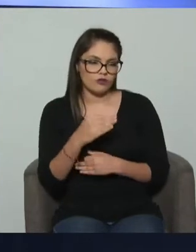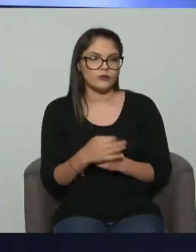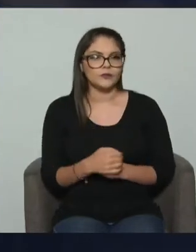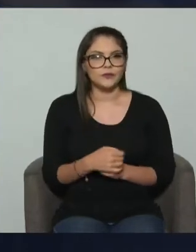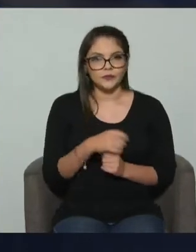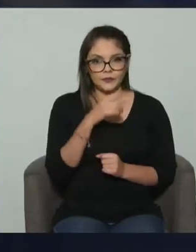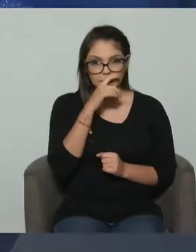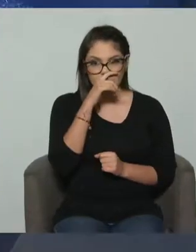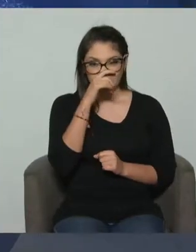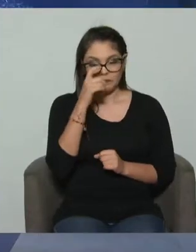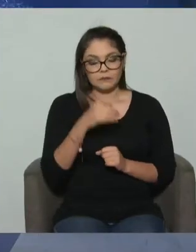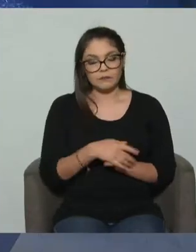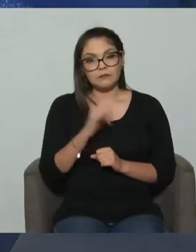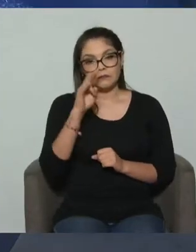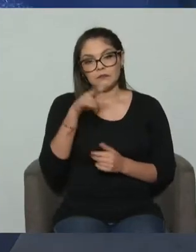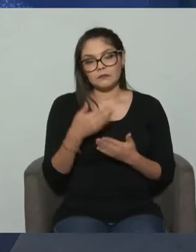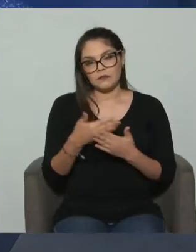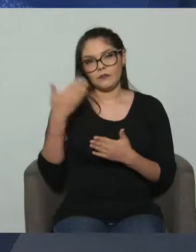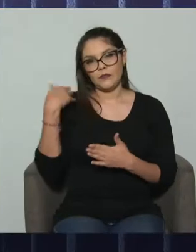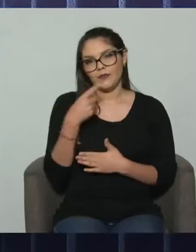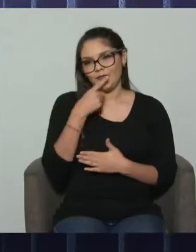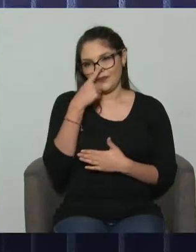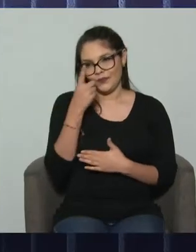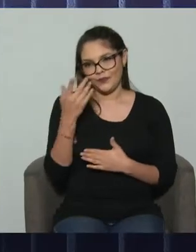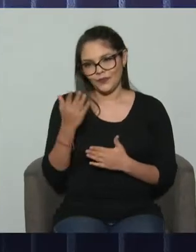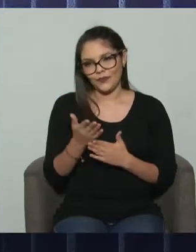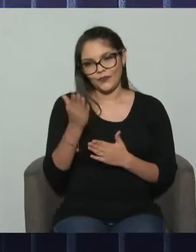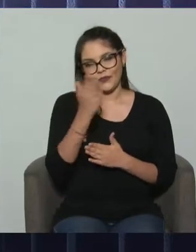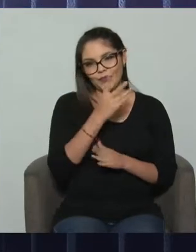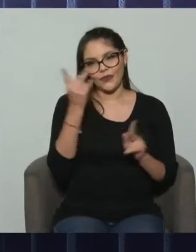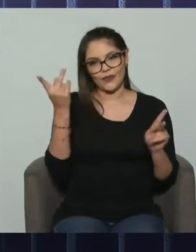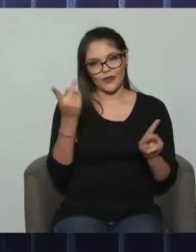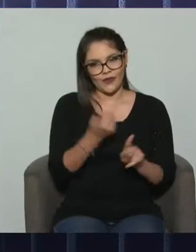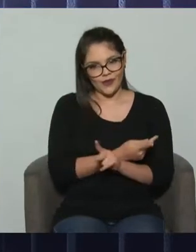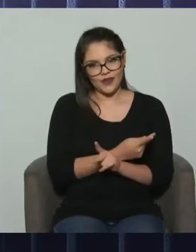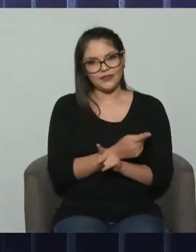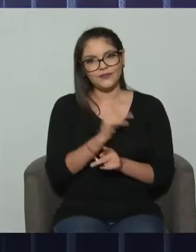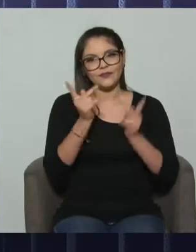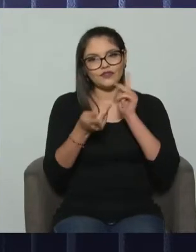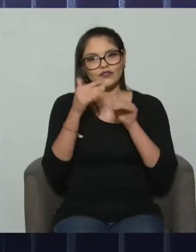pensemos, en cuidarlos, atenderlos,